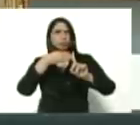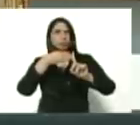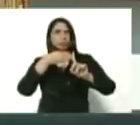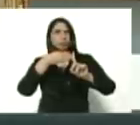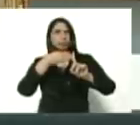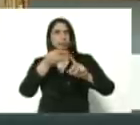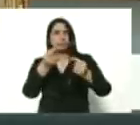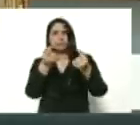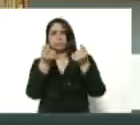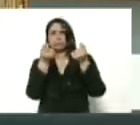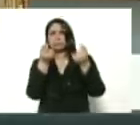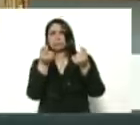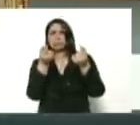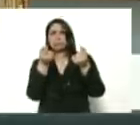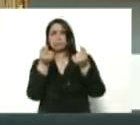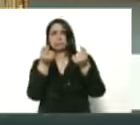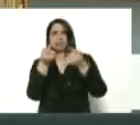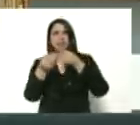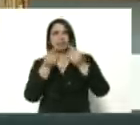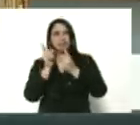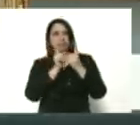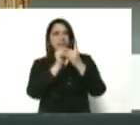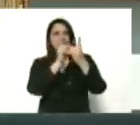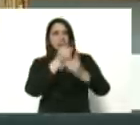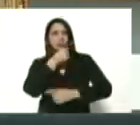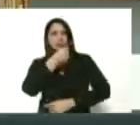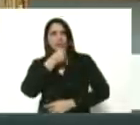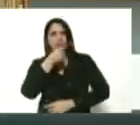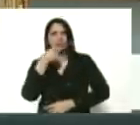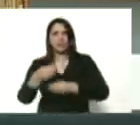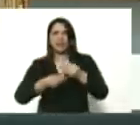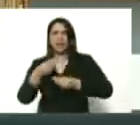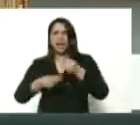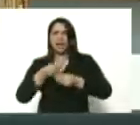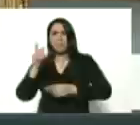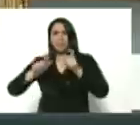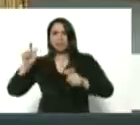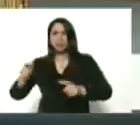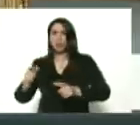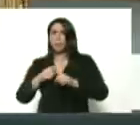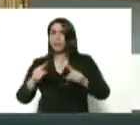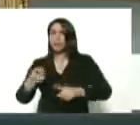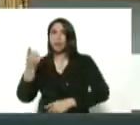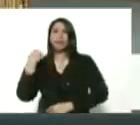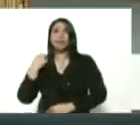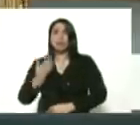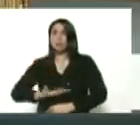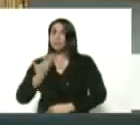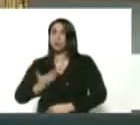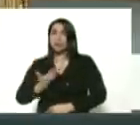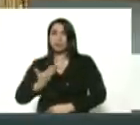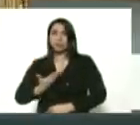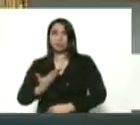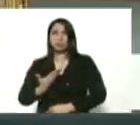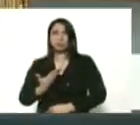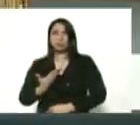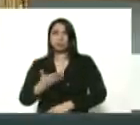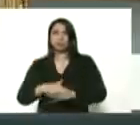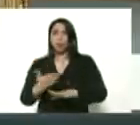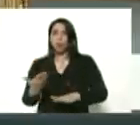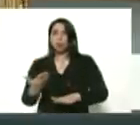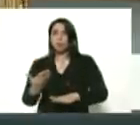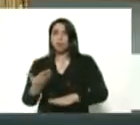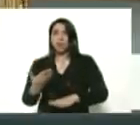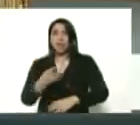ni un segundo a hacer seguimiento de entrevistas que haga esta gente, pero la de ayer era muy importante, porque